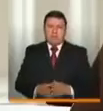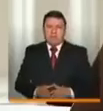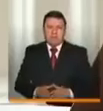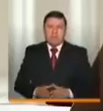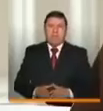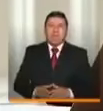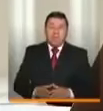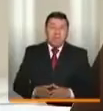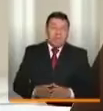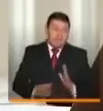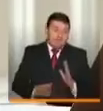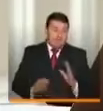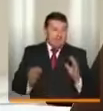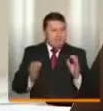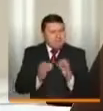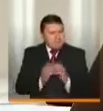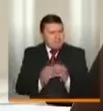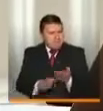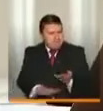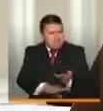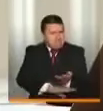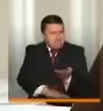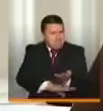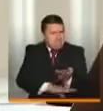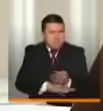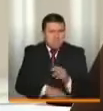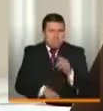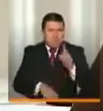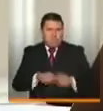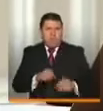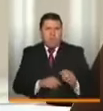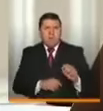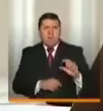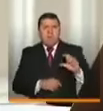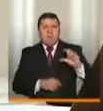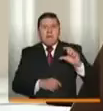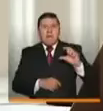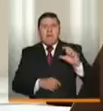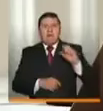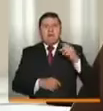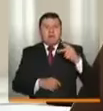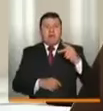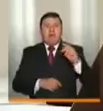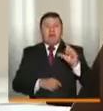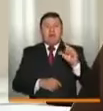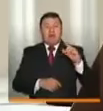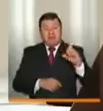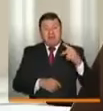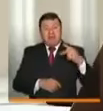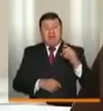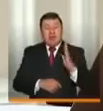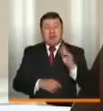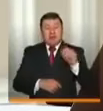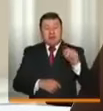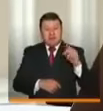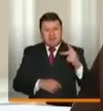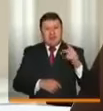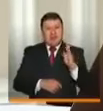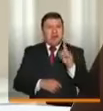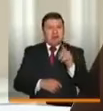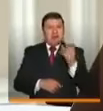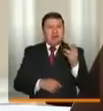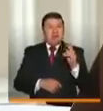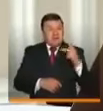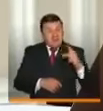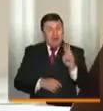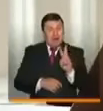terresuelvo.superservicios.gov.co. Vamos a ser muy estrictos en que no suba el costo del kilovatio y en que haya una medición en cada lugar del